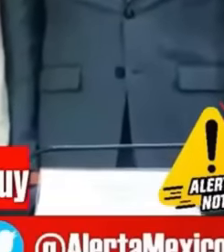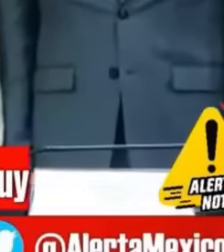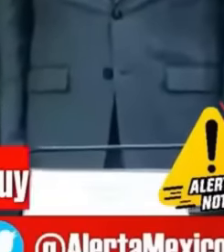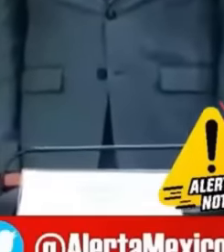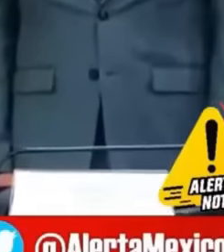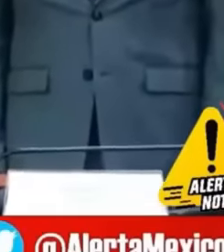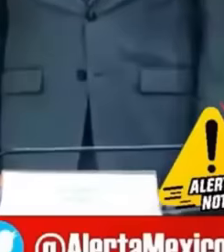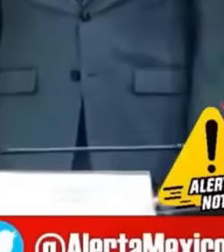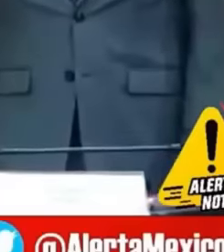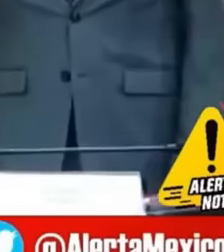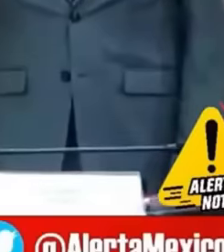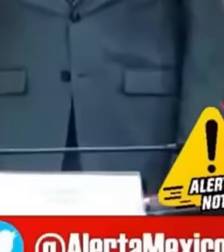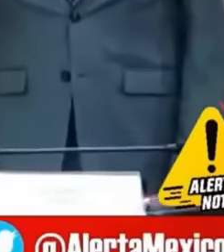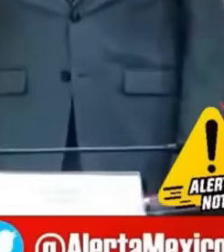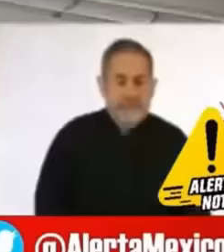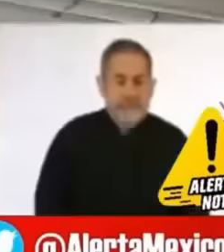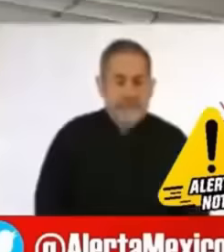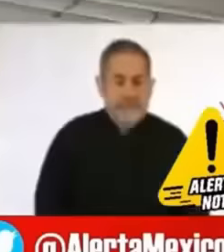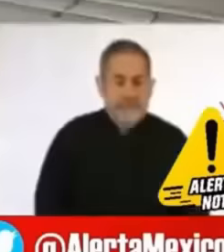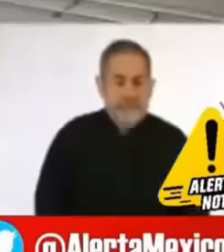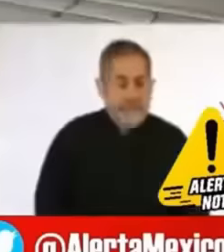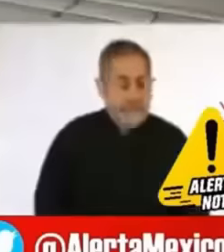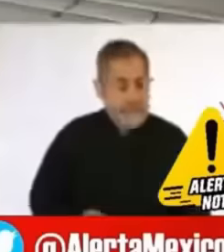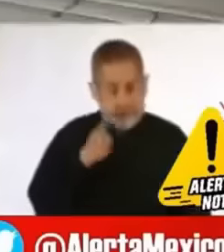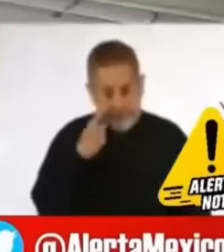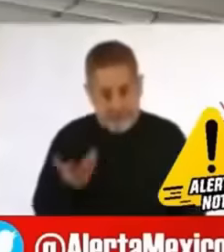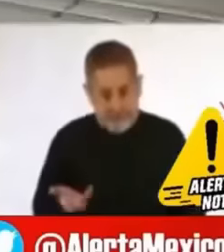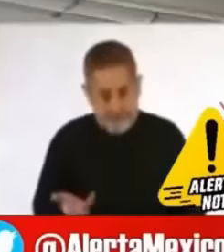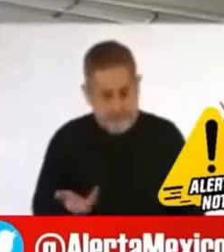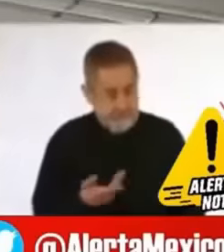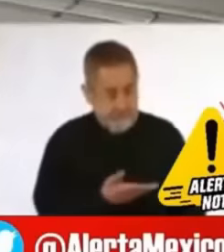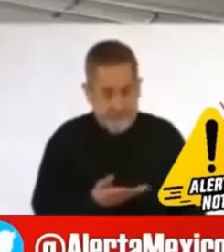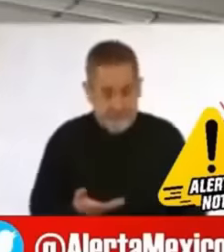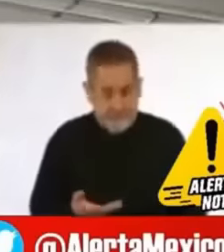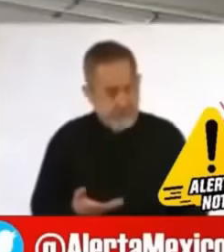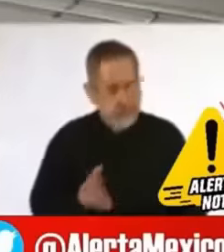una vida muy criticable de lujos. Va a haber más transparencia ahora.